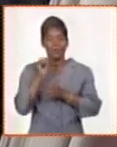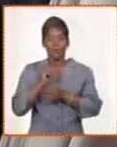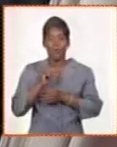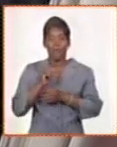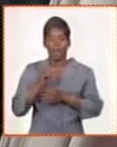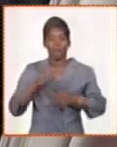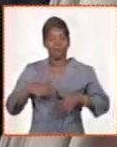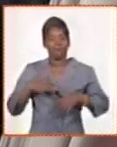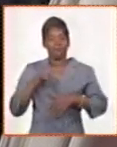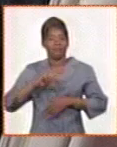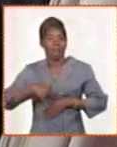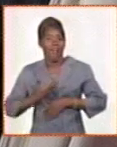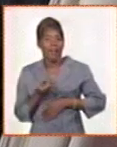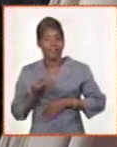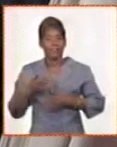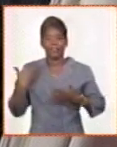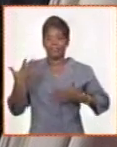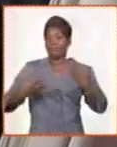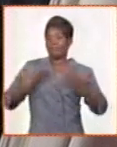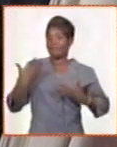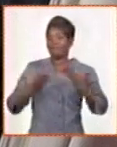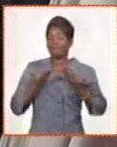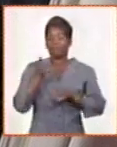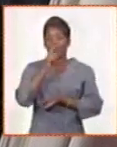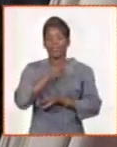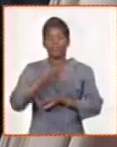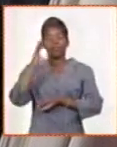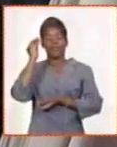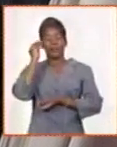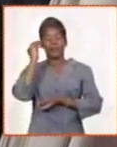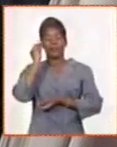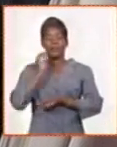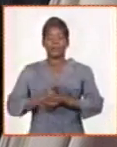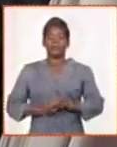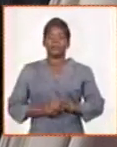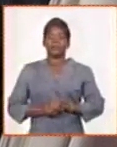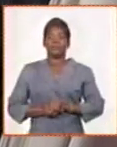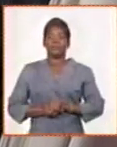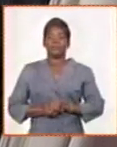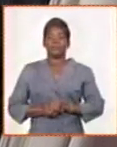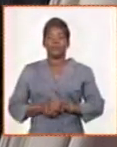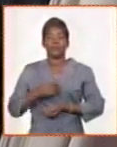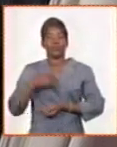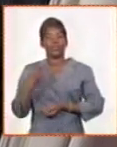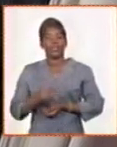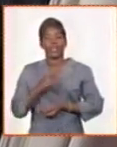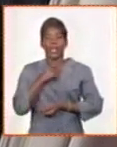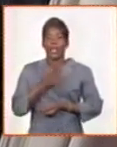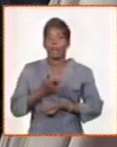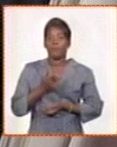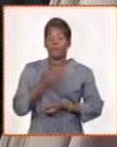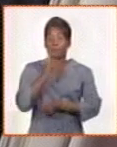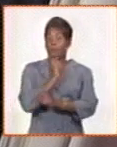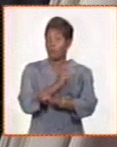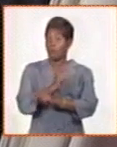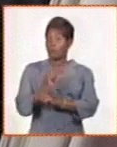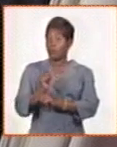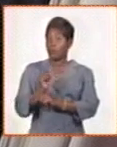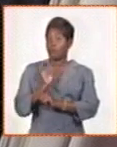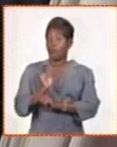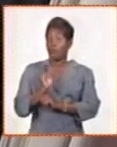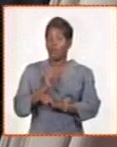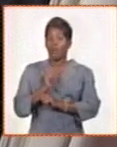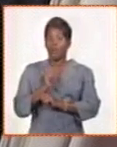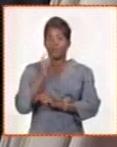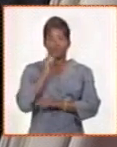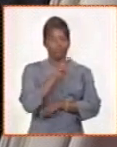grupo, sino también dejar esa semilla, porque yo no sé, para un maestro que puede ser mejor que encontrarse a sus graduados